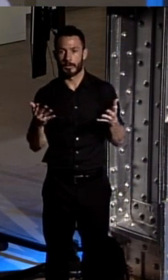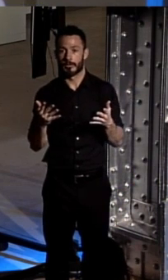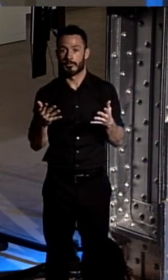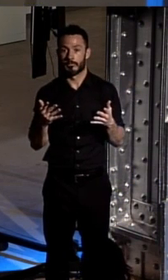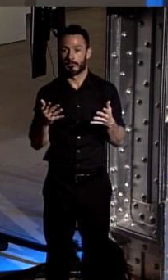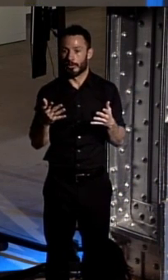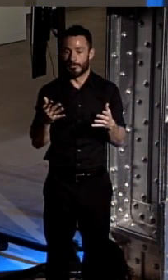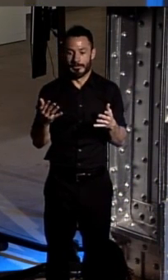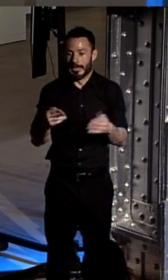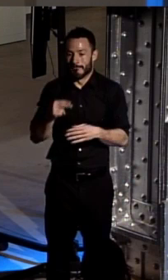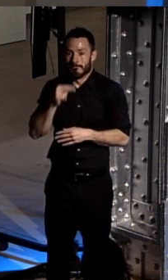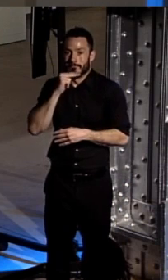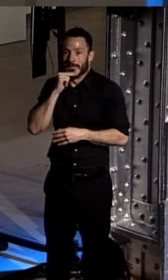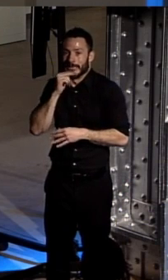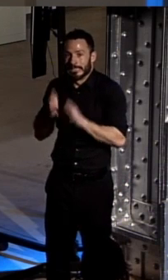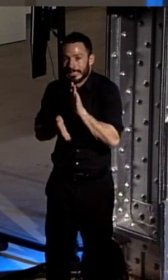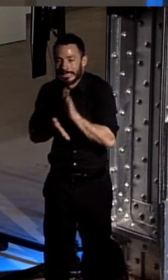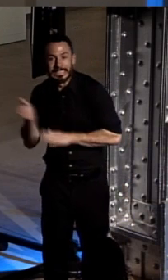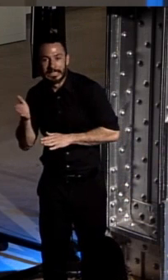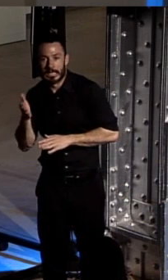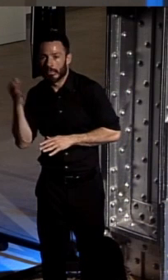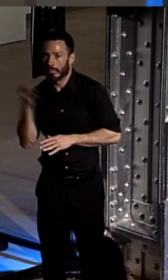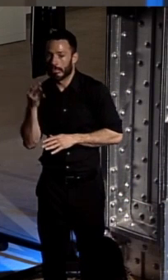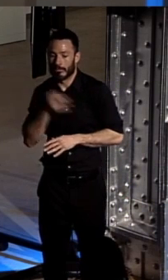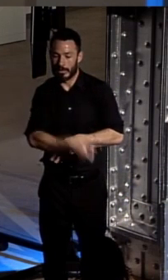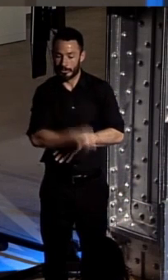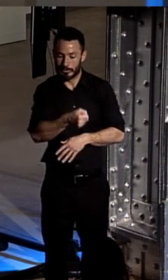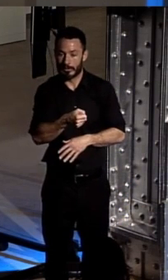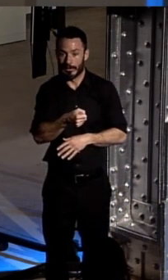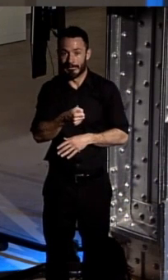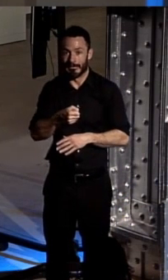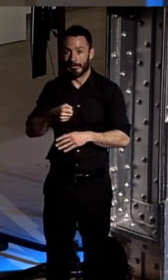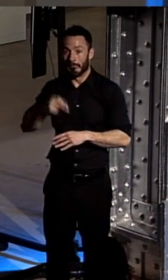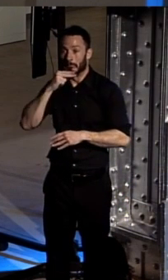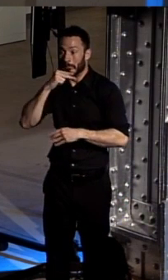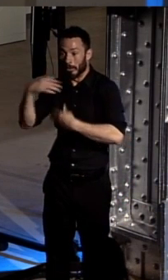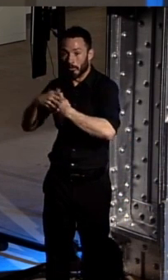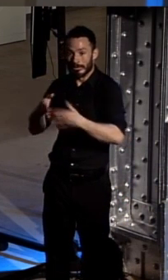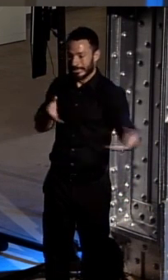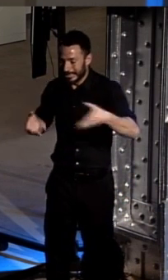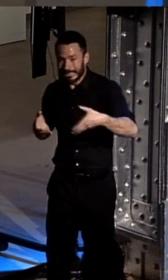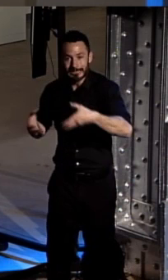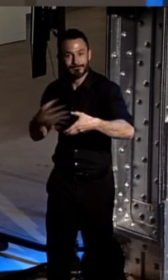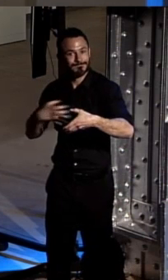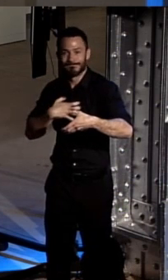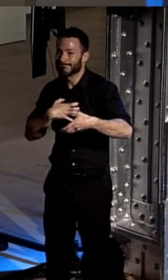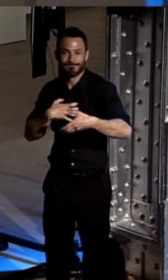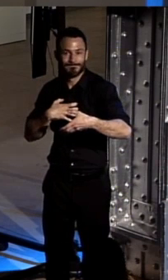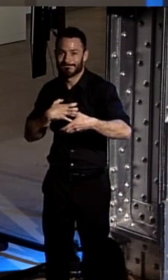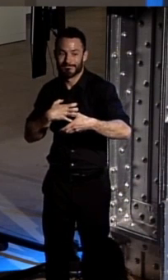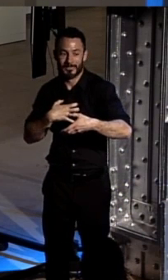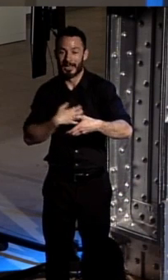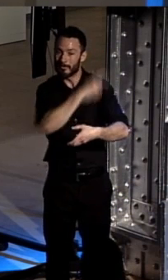al baño, al lavabo. Y sucede que esa maleta no entra por la puerta del lavabo. Y entonces ustedes tienen que dejársela a uno de estos